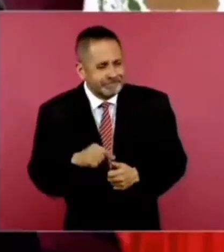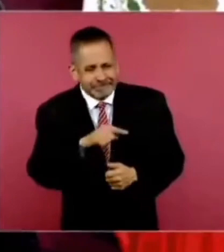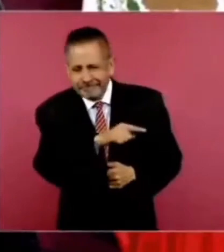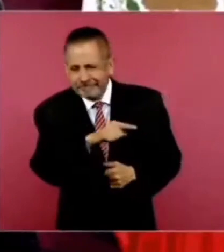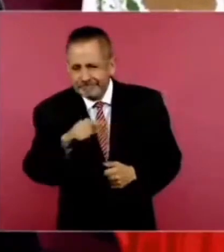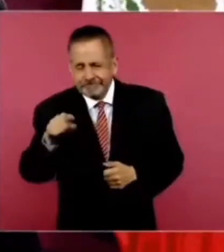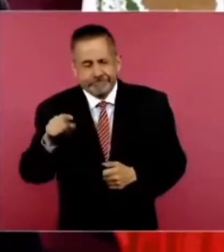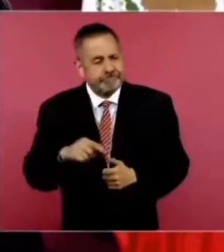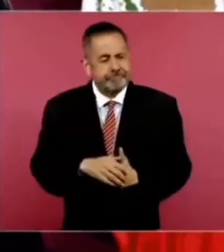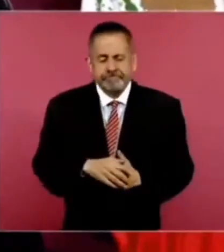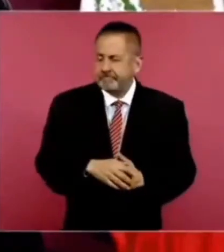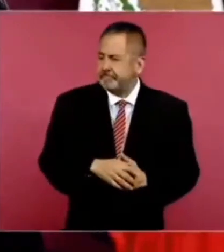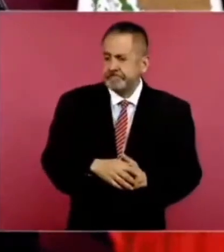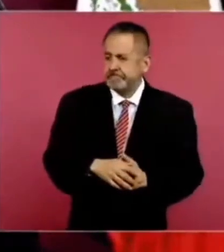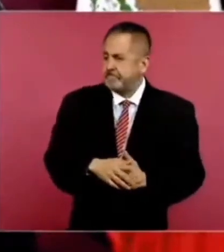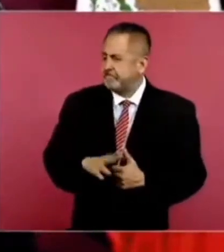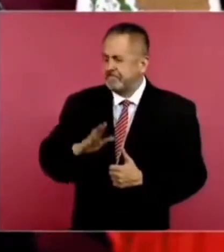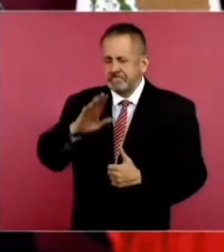males